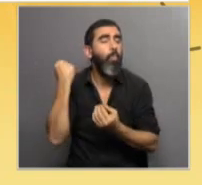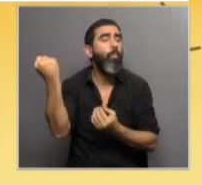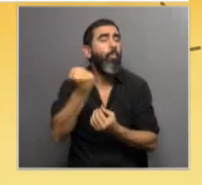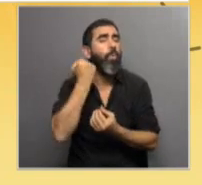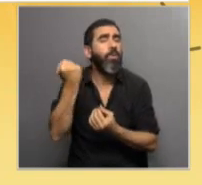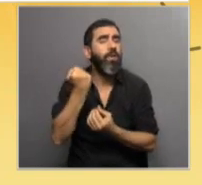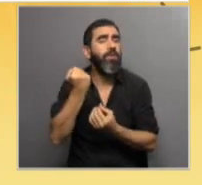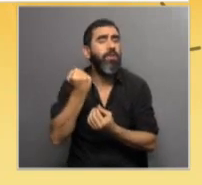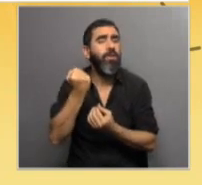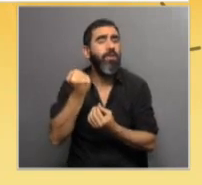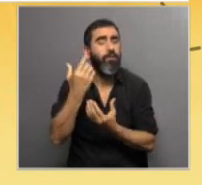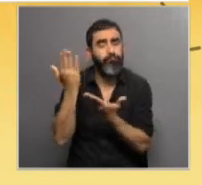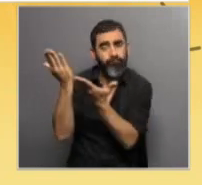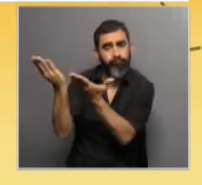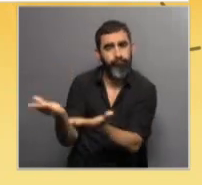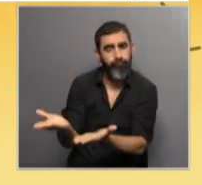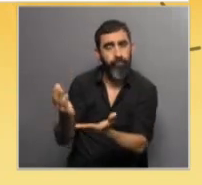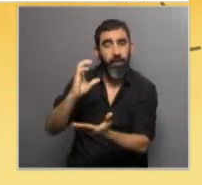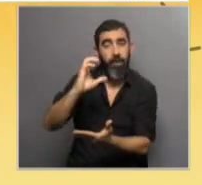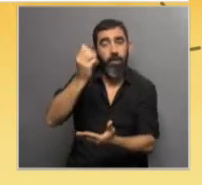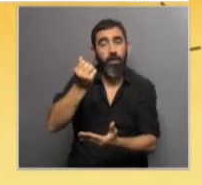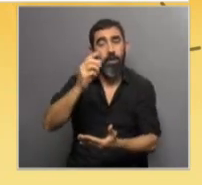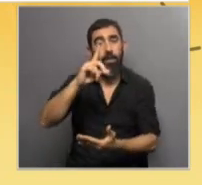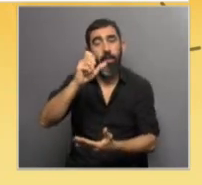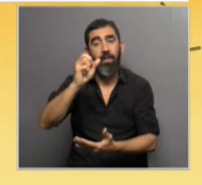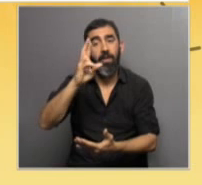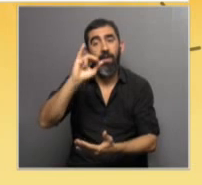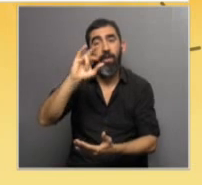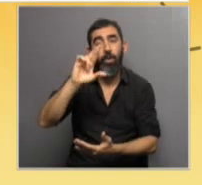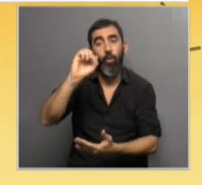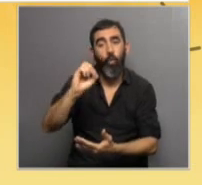del destaque de la figura de calero barça como científico